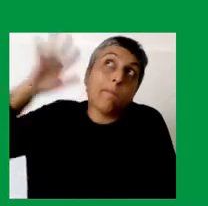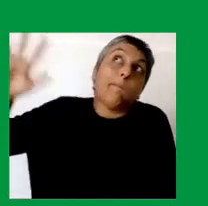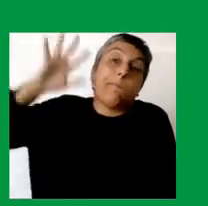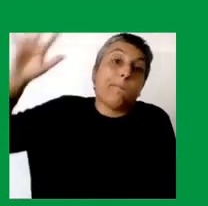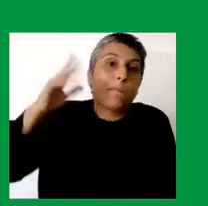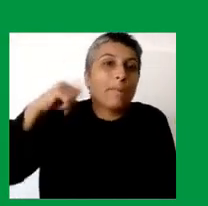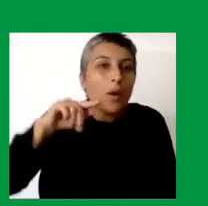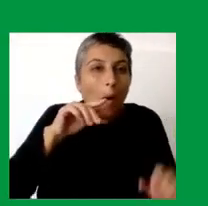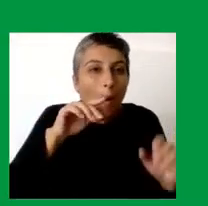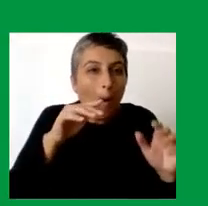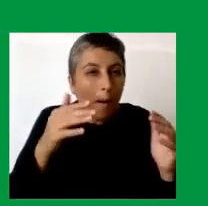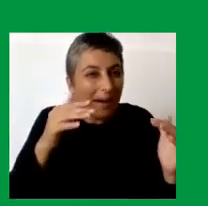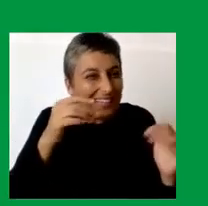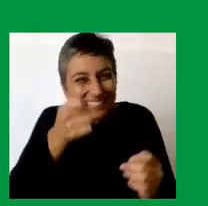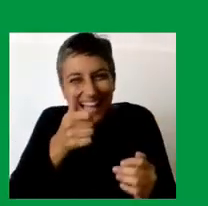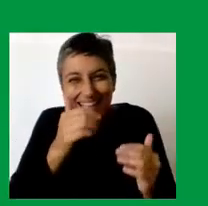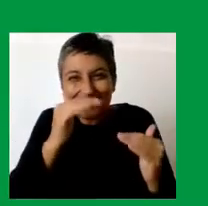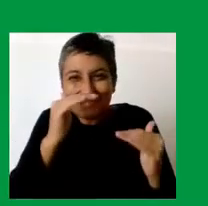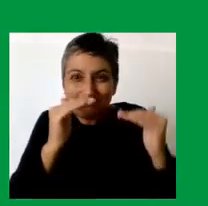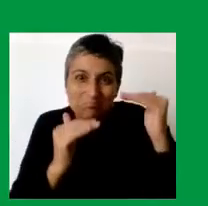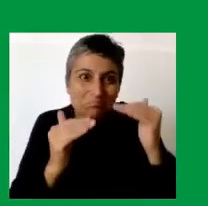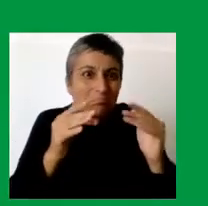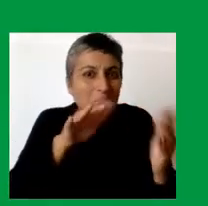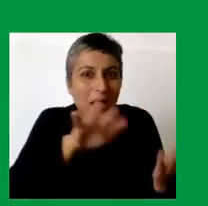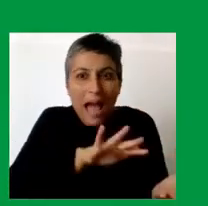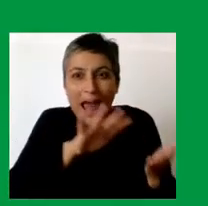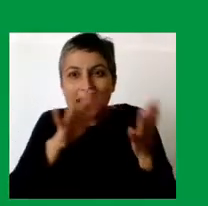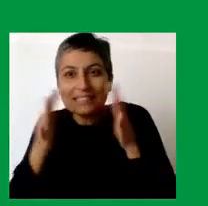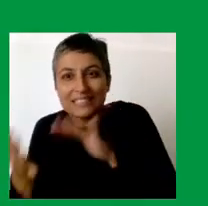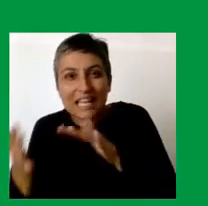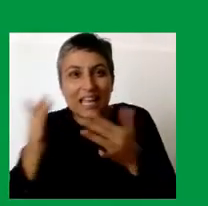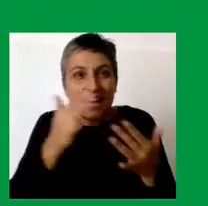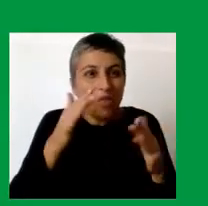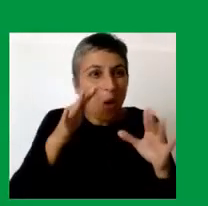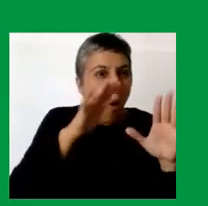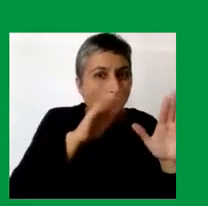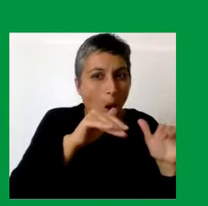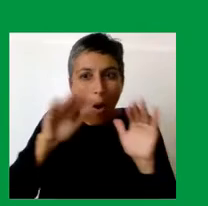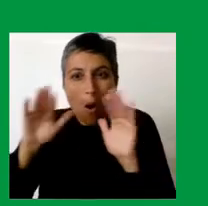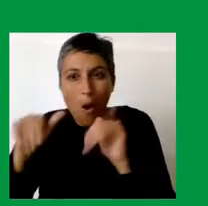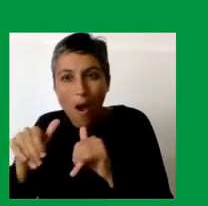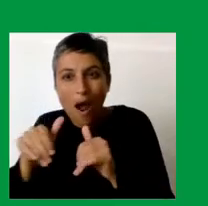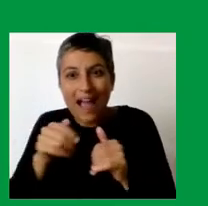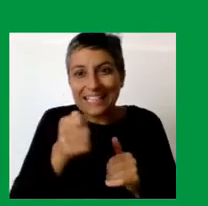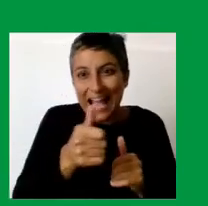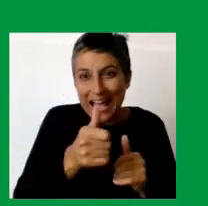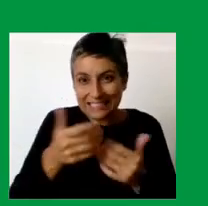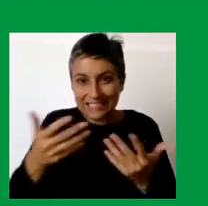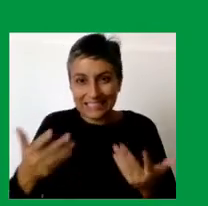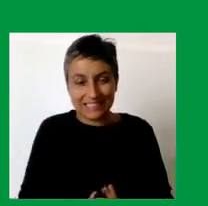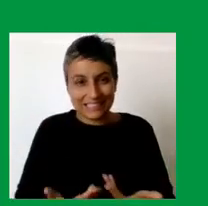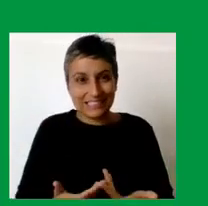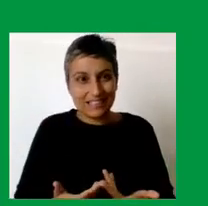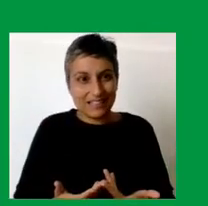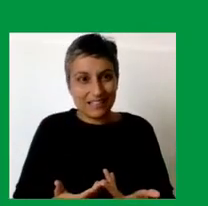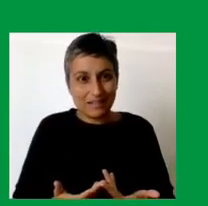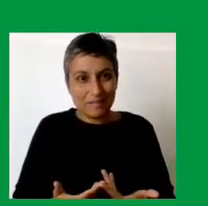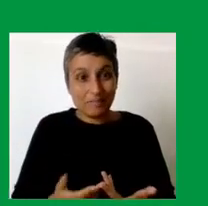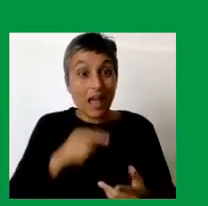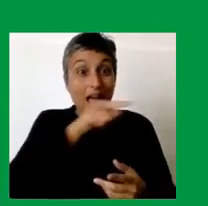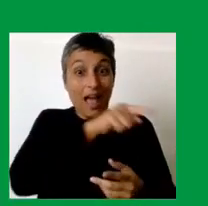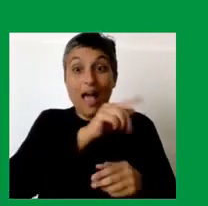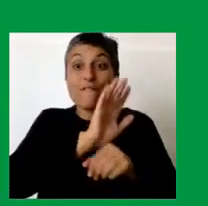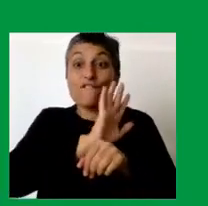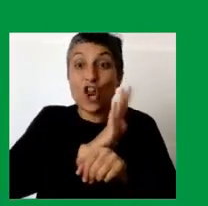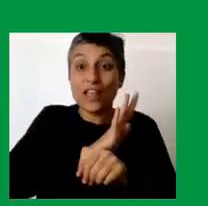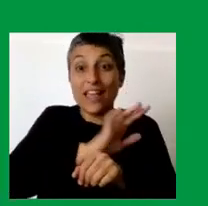el parecido, la similaridad. Acá tenemos un paisaje, sí, celular, biológico, con una narrativa biológica.